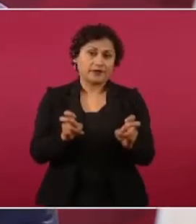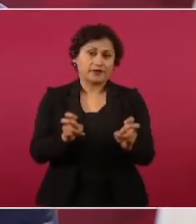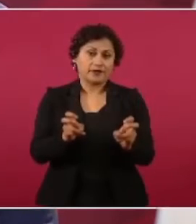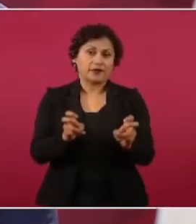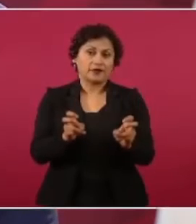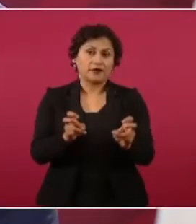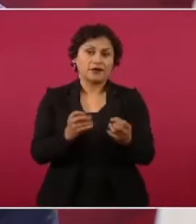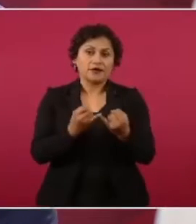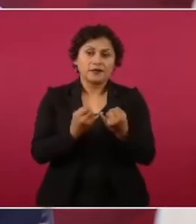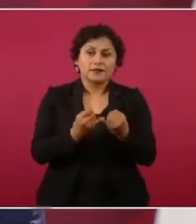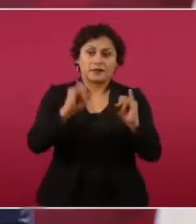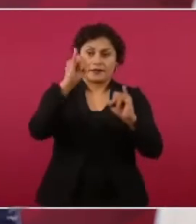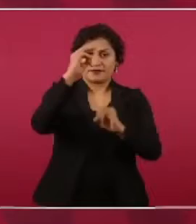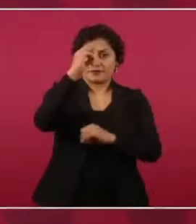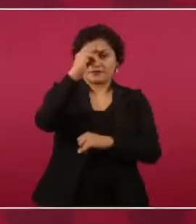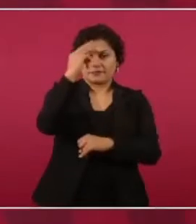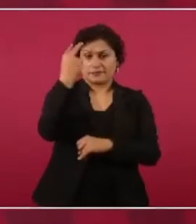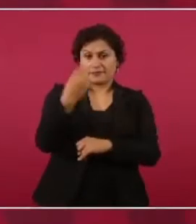la independencia de México.